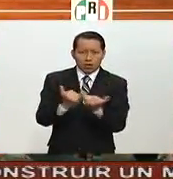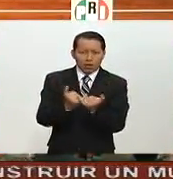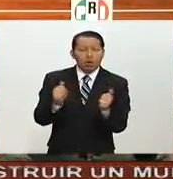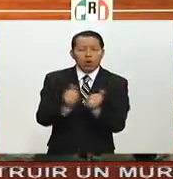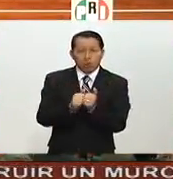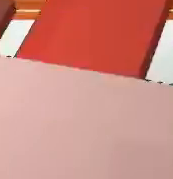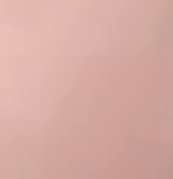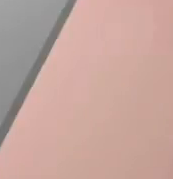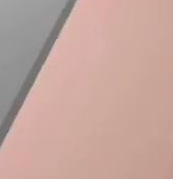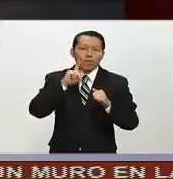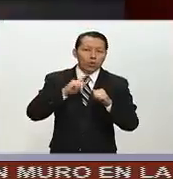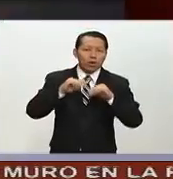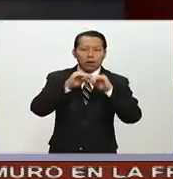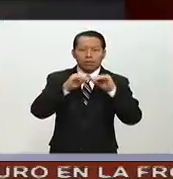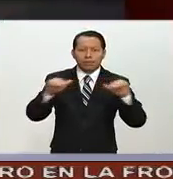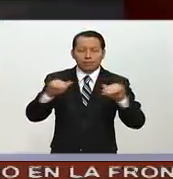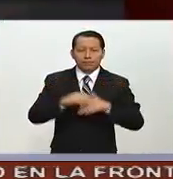género.